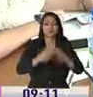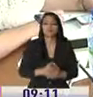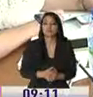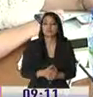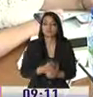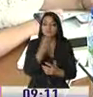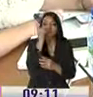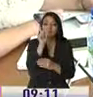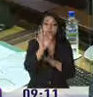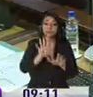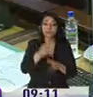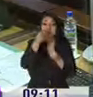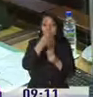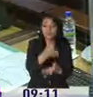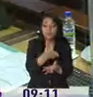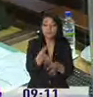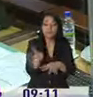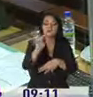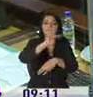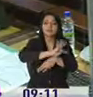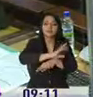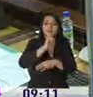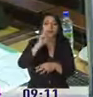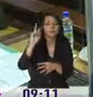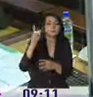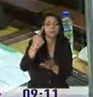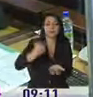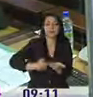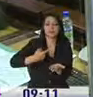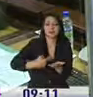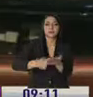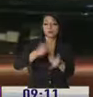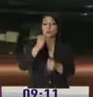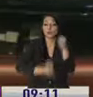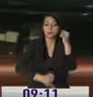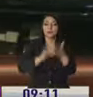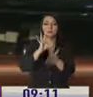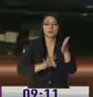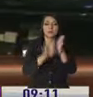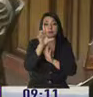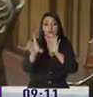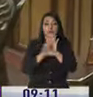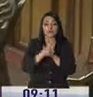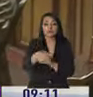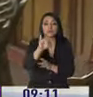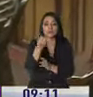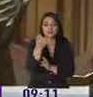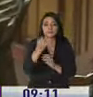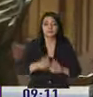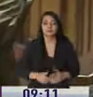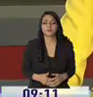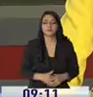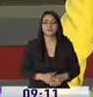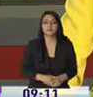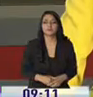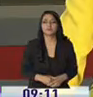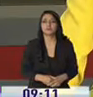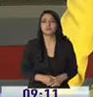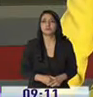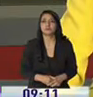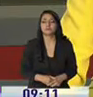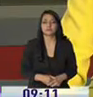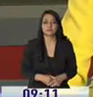decisiones, el informe pasaría al Pleno de la Asamblea para segundo y definitivo debate este día jueves. Informó Javier Gallo. Y